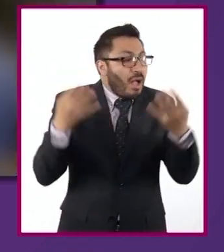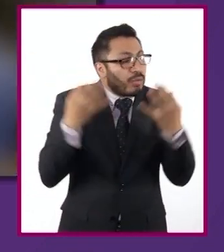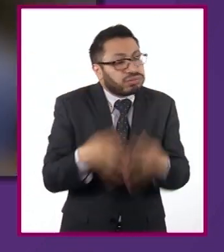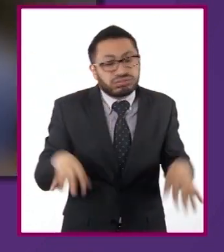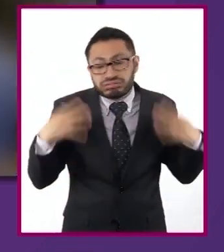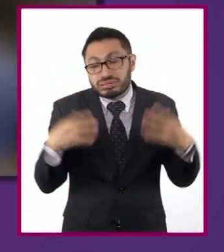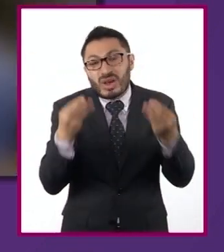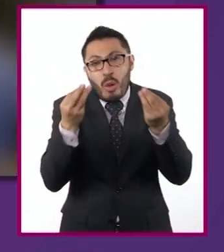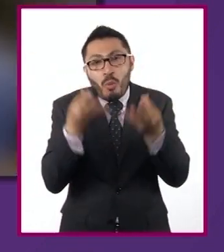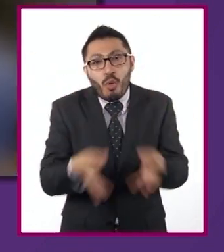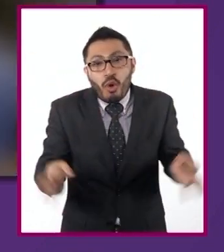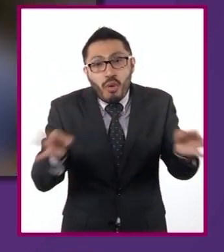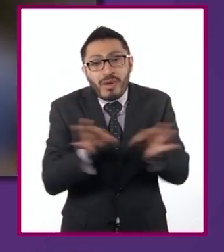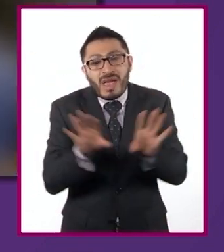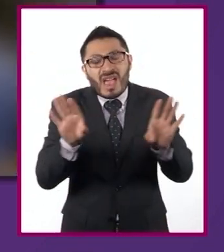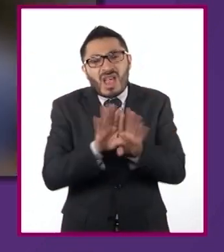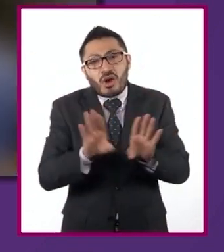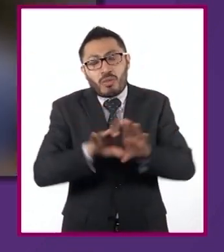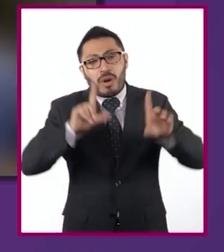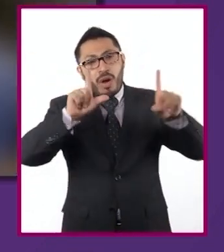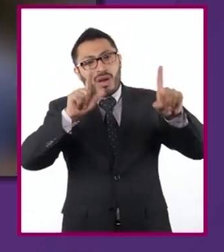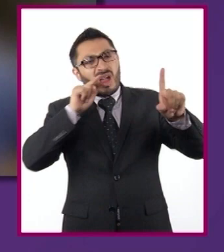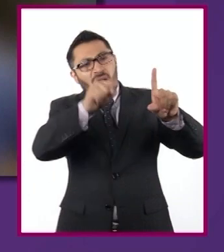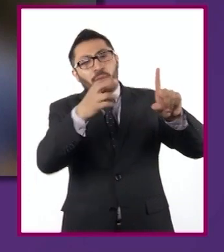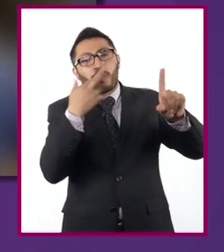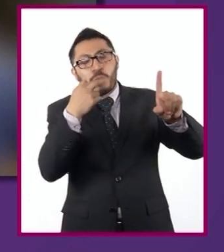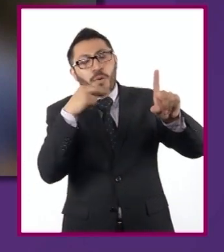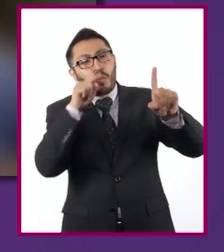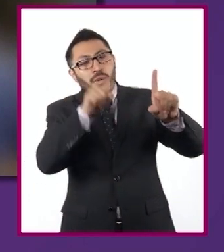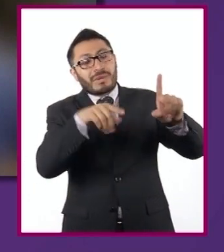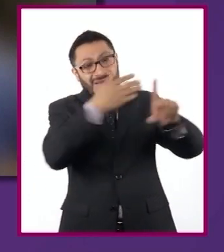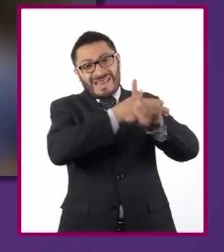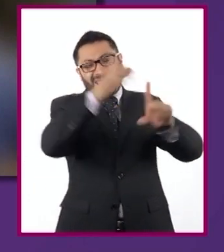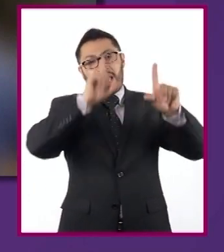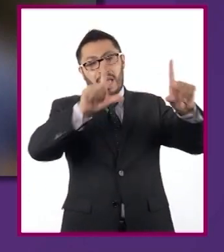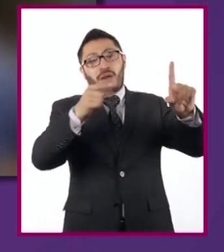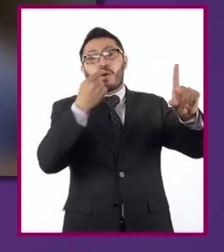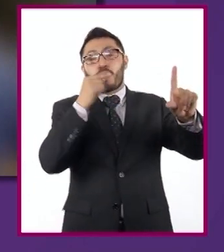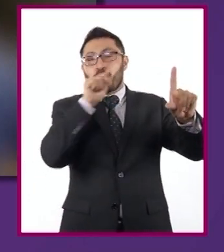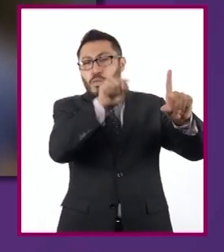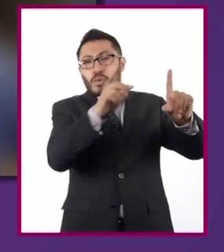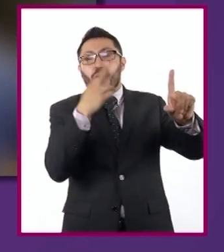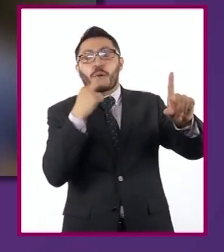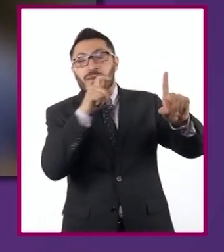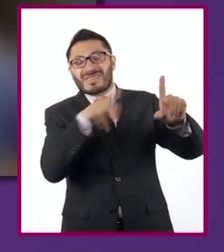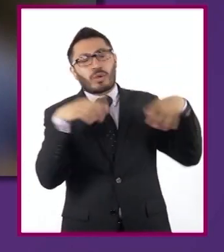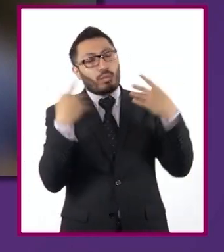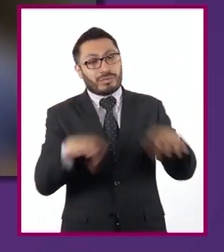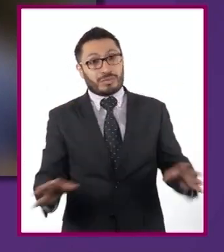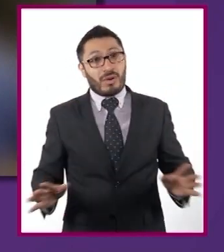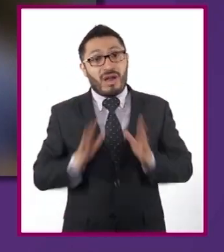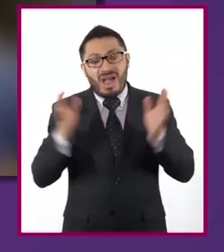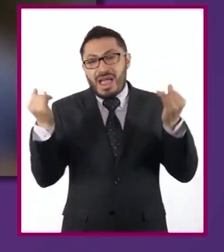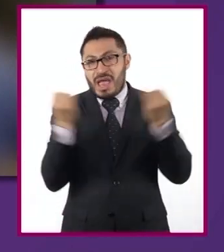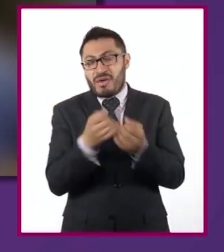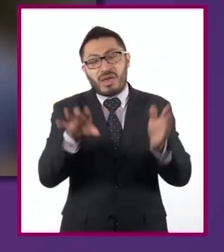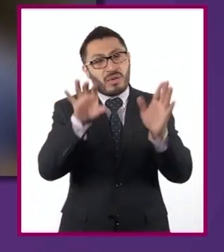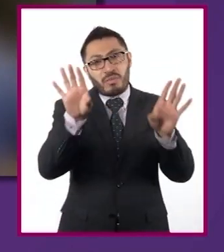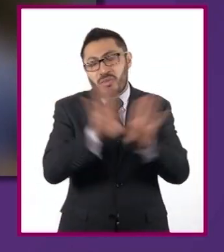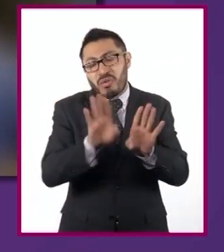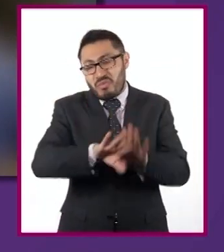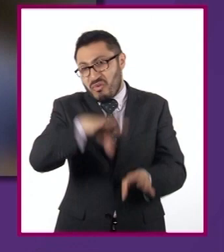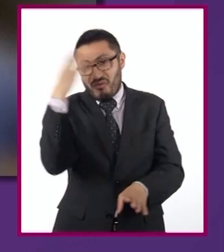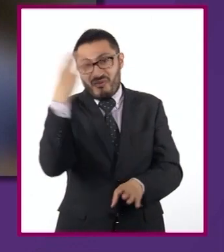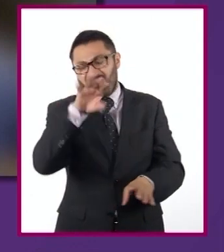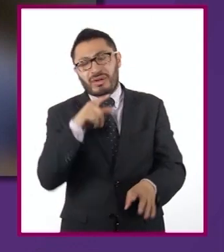importantes. Un punto rojo en medio de un formato en blanco puede ser tan impactante como una fotografía tomada en